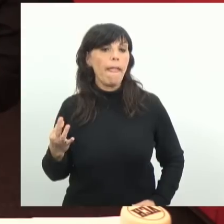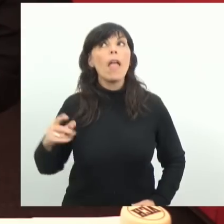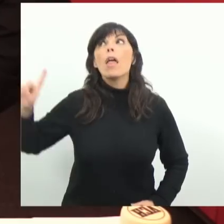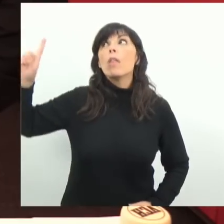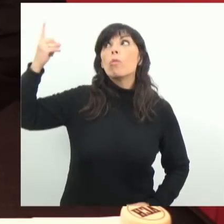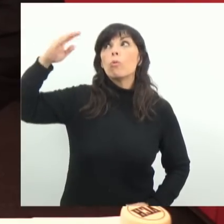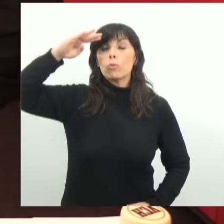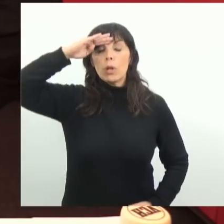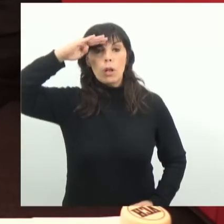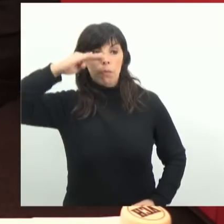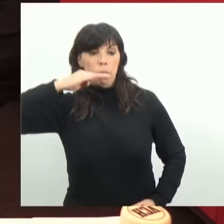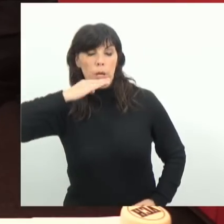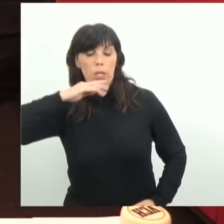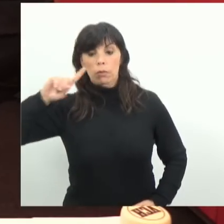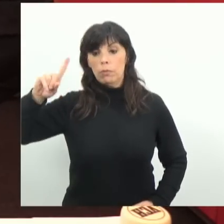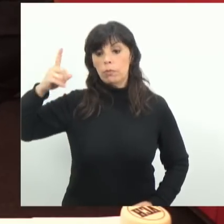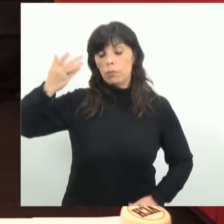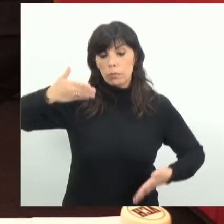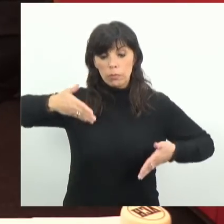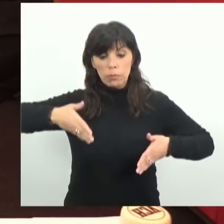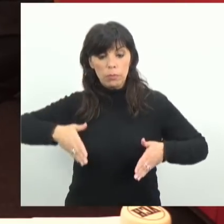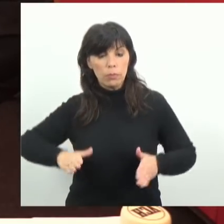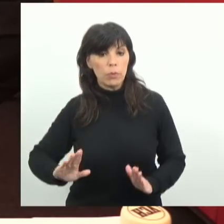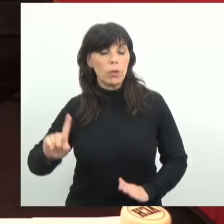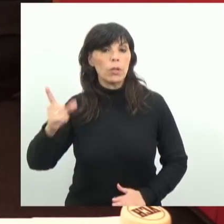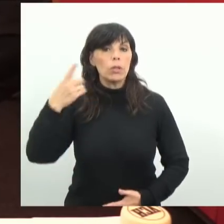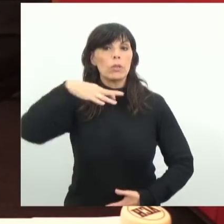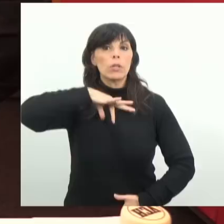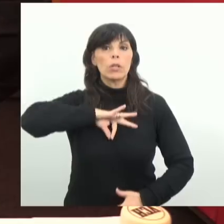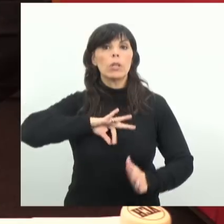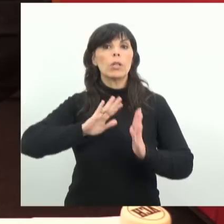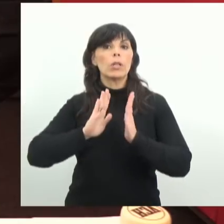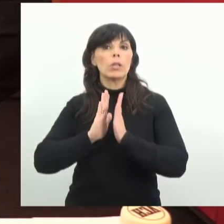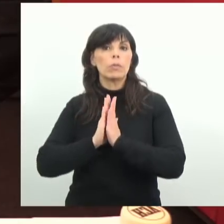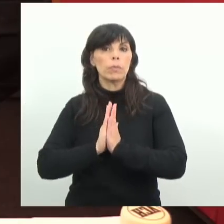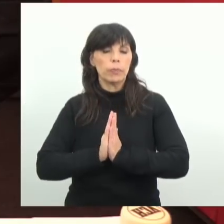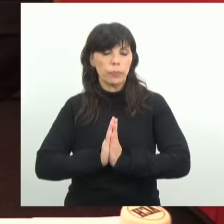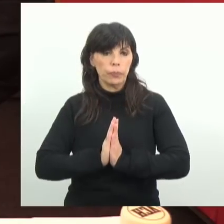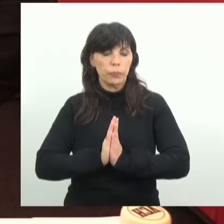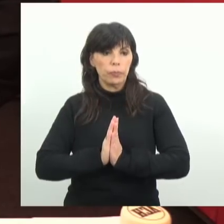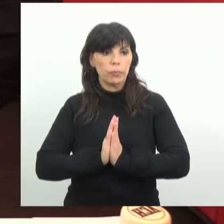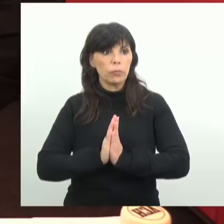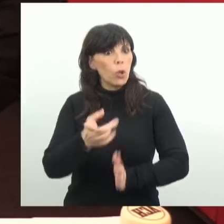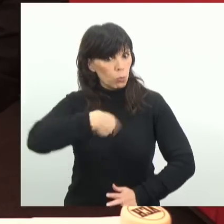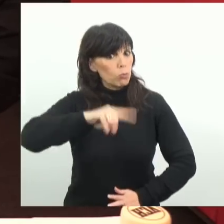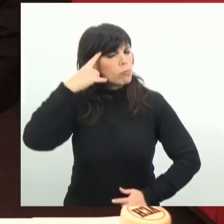Padre, Dios el Hijo y Dios el Espíritu Santo.